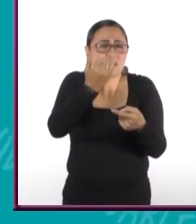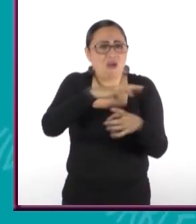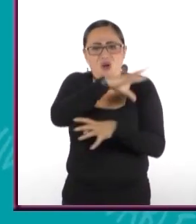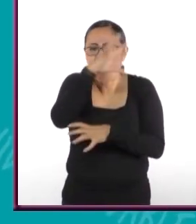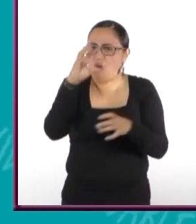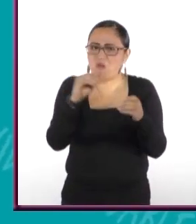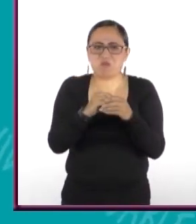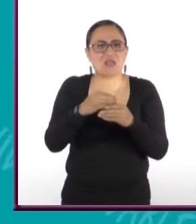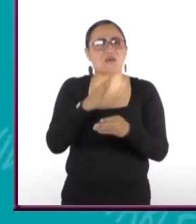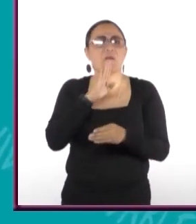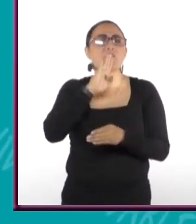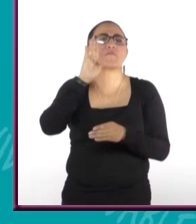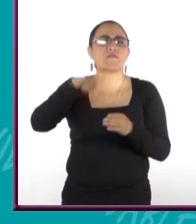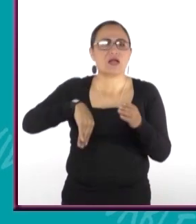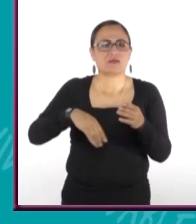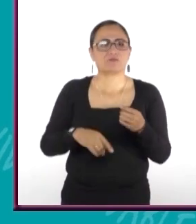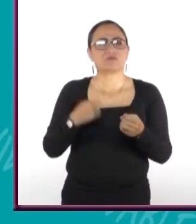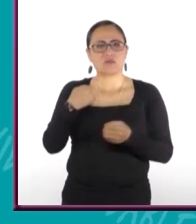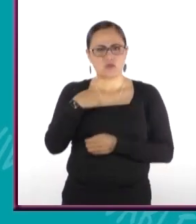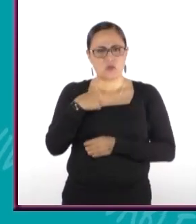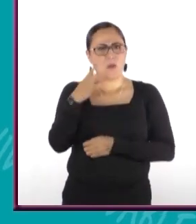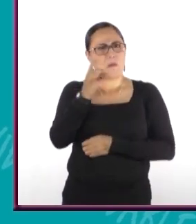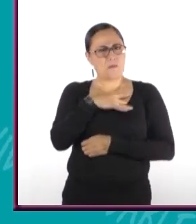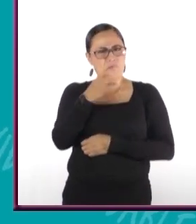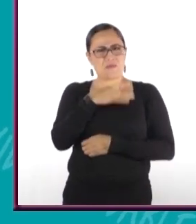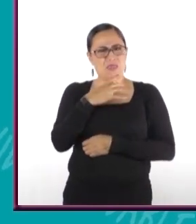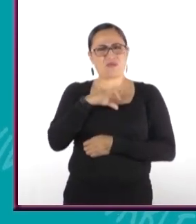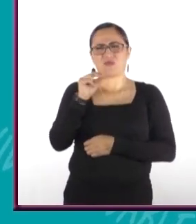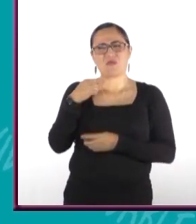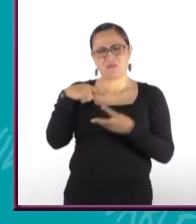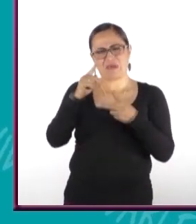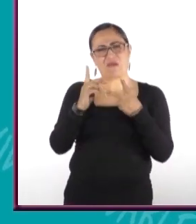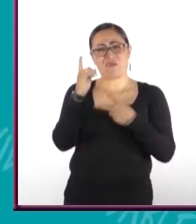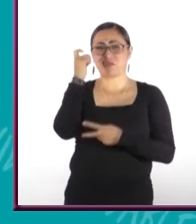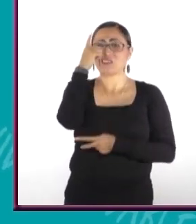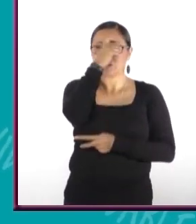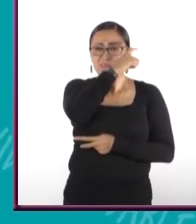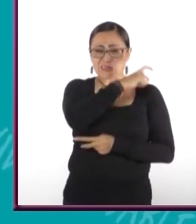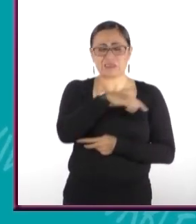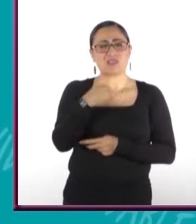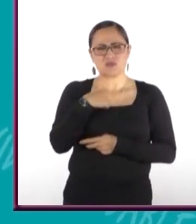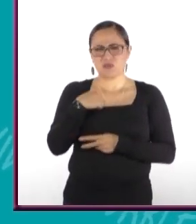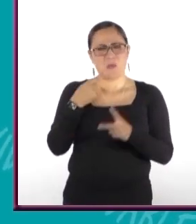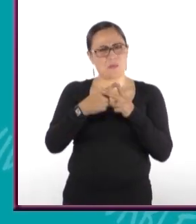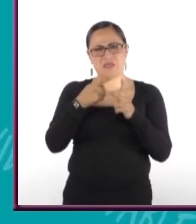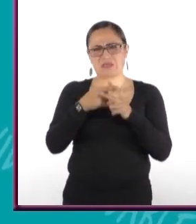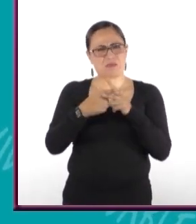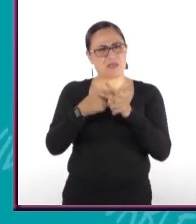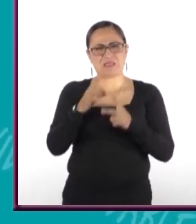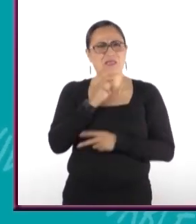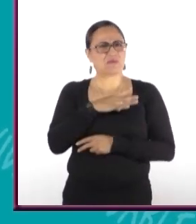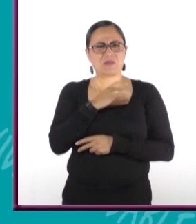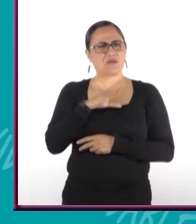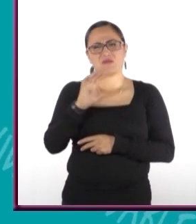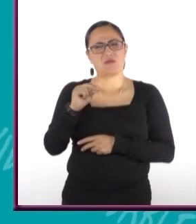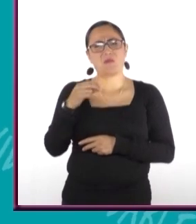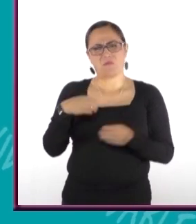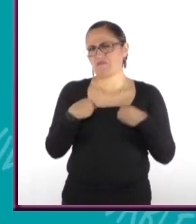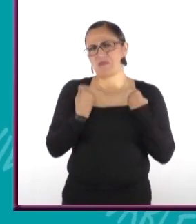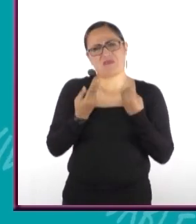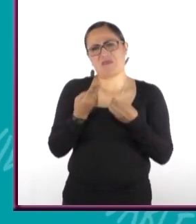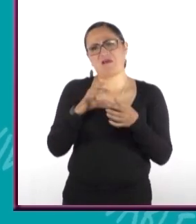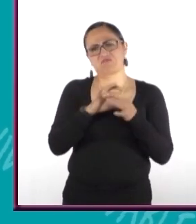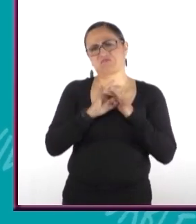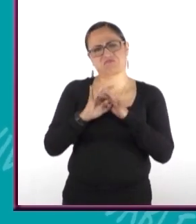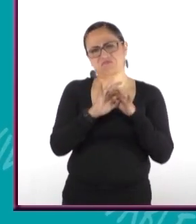cosa, todo está mal, ¿no? No me dan miedo, sin embargo se me dificultan un poco. No me dan miedo las matemáticas, son parte de mi vida